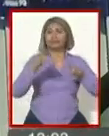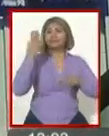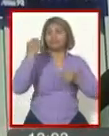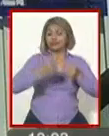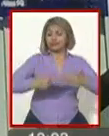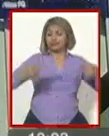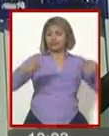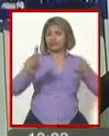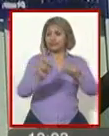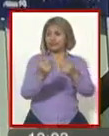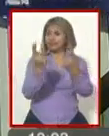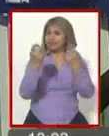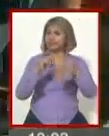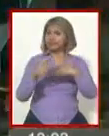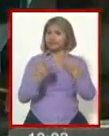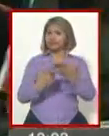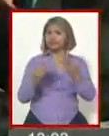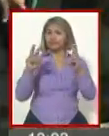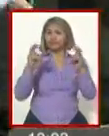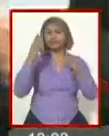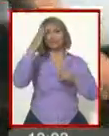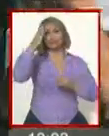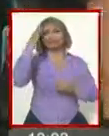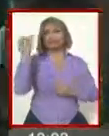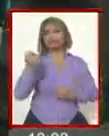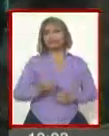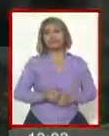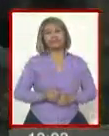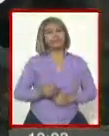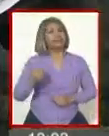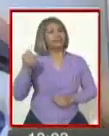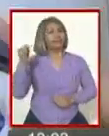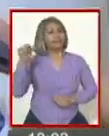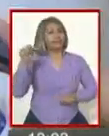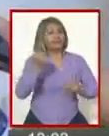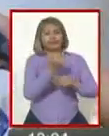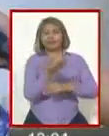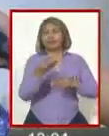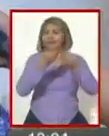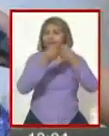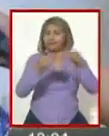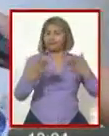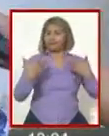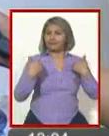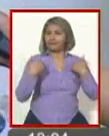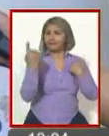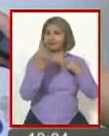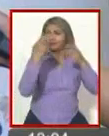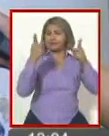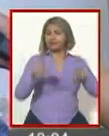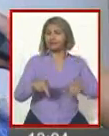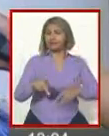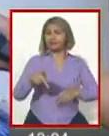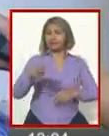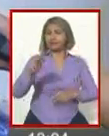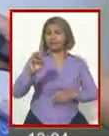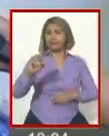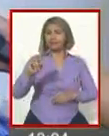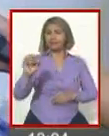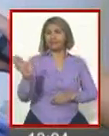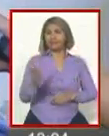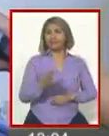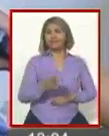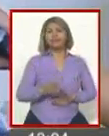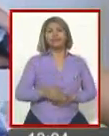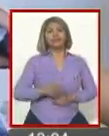qué los opositores cuestionan y vaticinan este tema? Porque son pesimistas, son perdedores, tiene un candidato perdedor como Doria Medina, Mesa